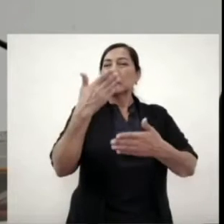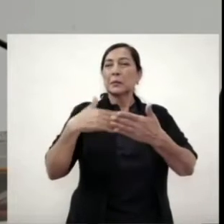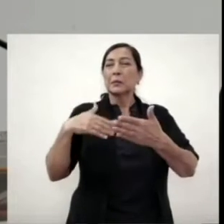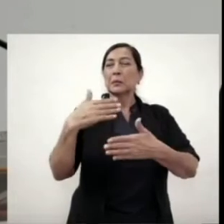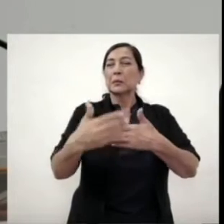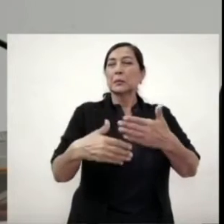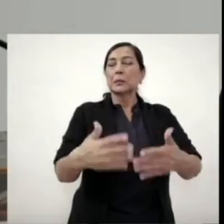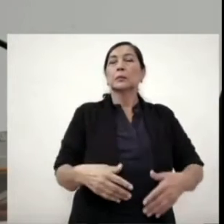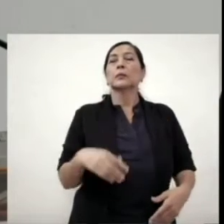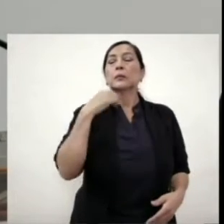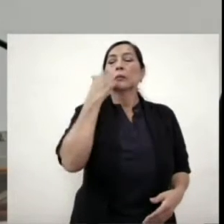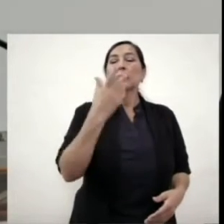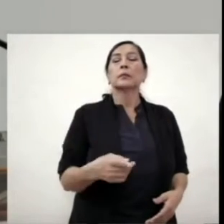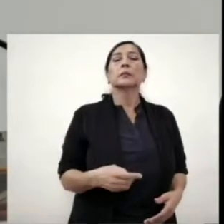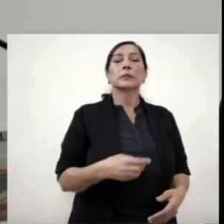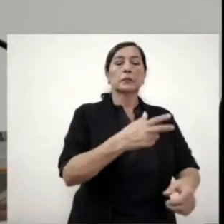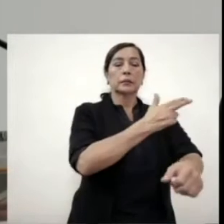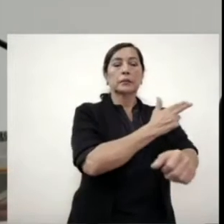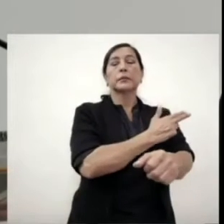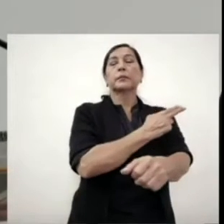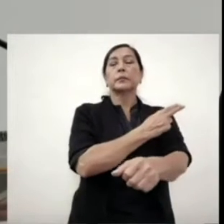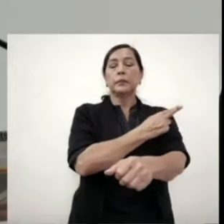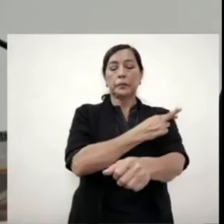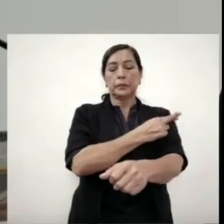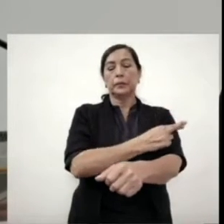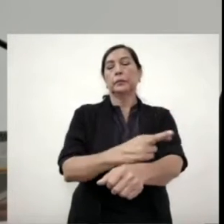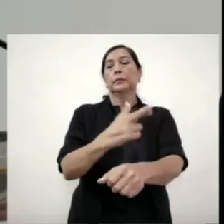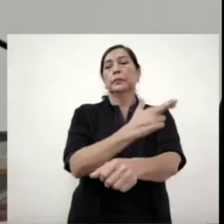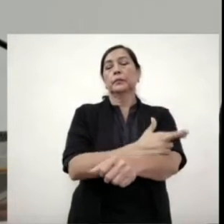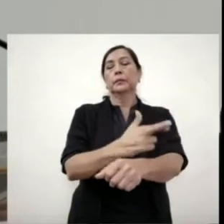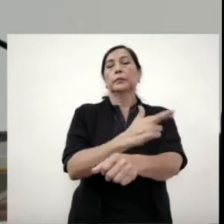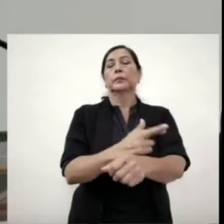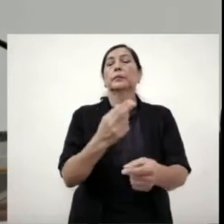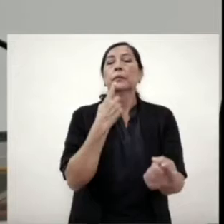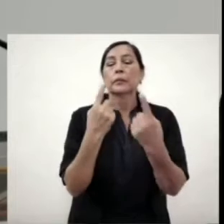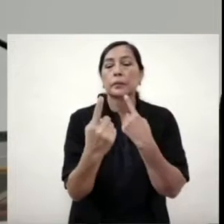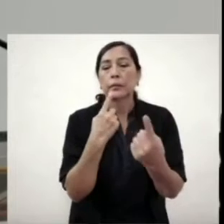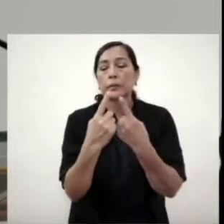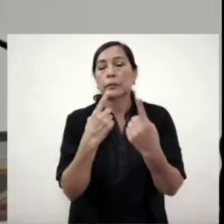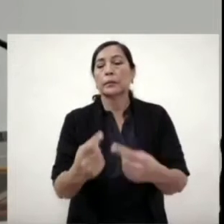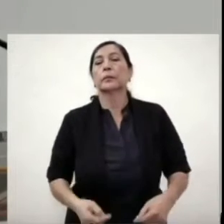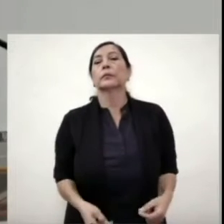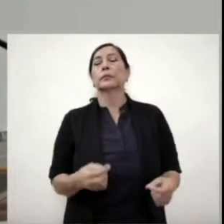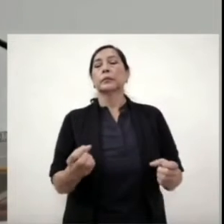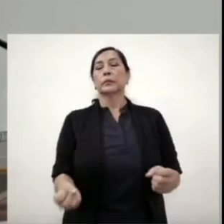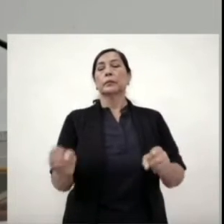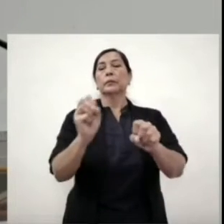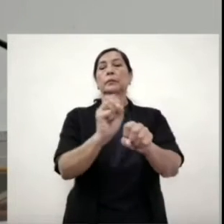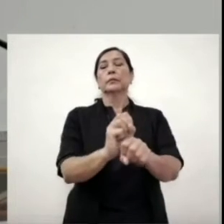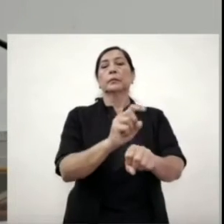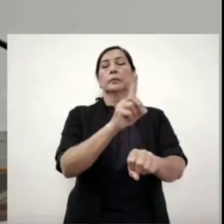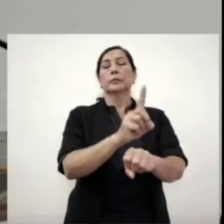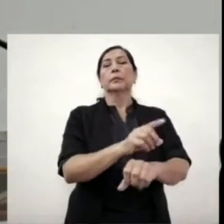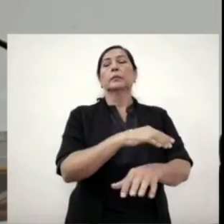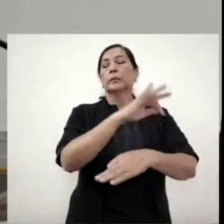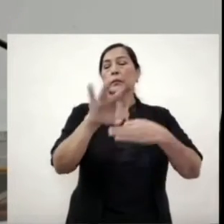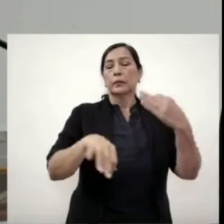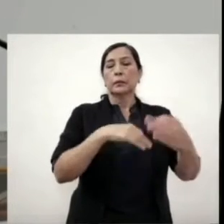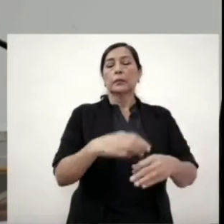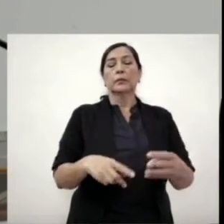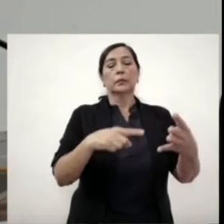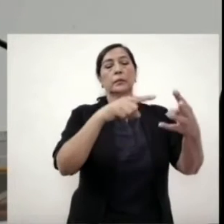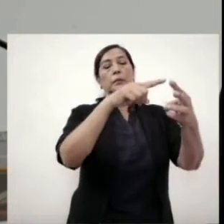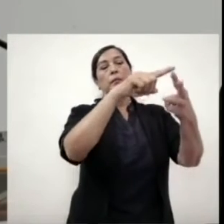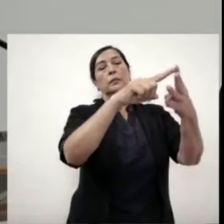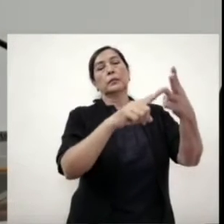se llama Barrio Bienestar. Es una estrategia en coordinación interinstitucional con los tres niveles de gobierno y, claro, también